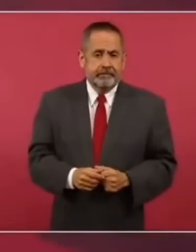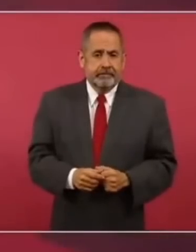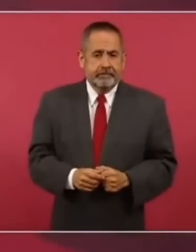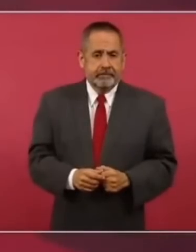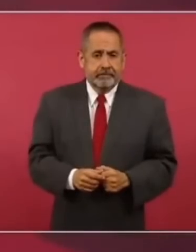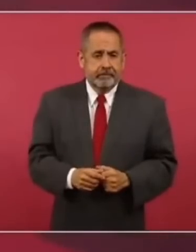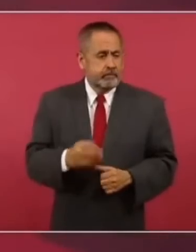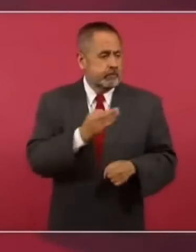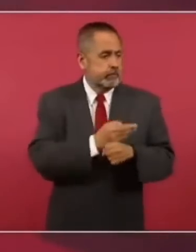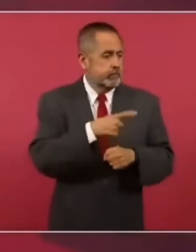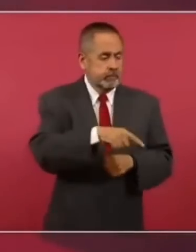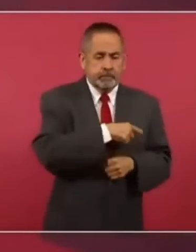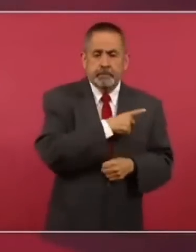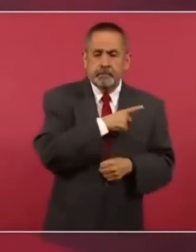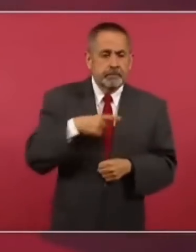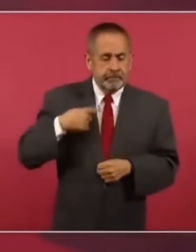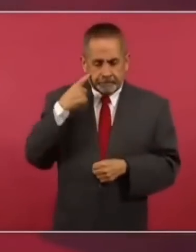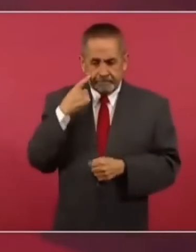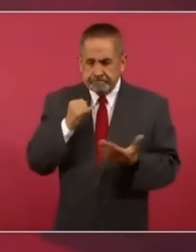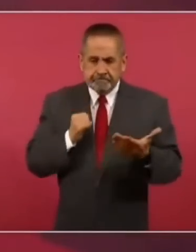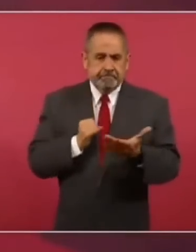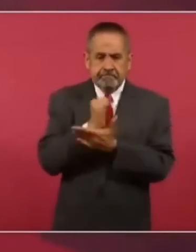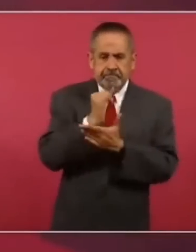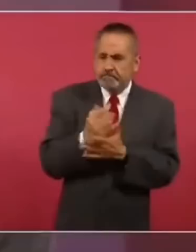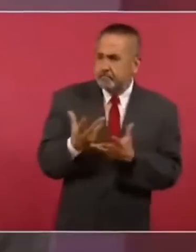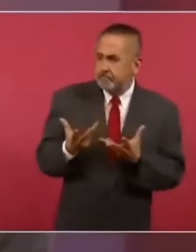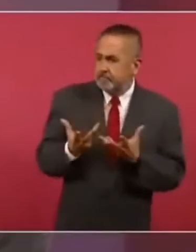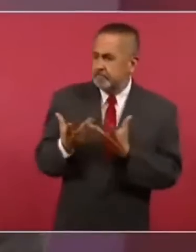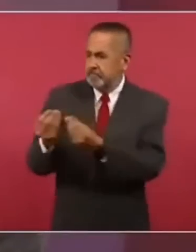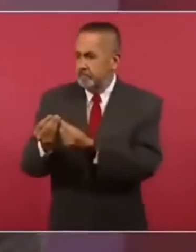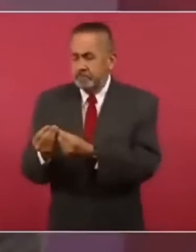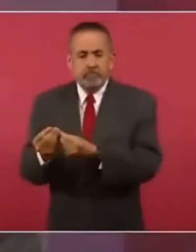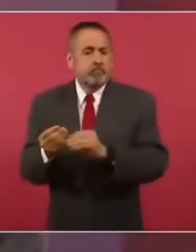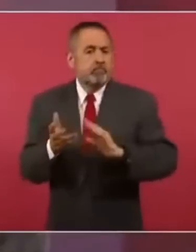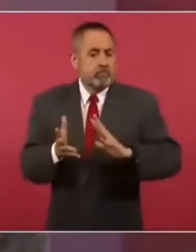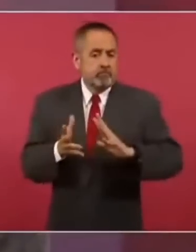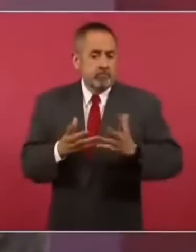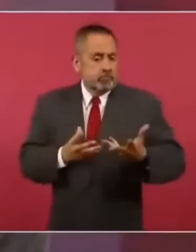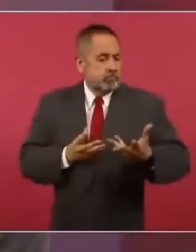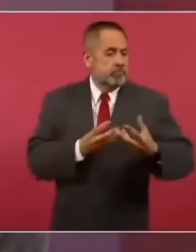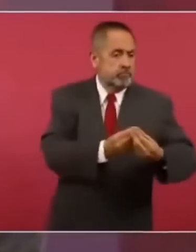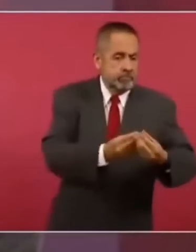son momentos de definiciones. Entonces ya no hay